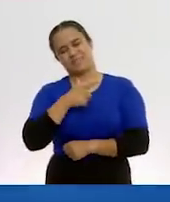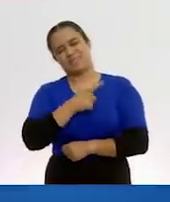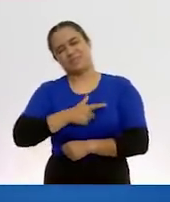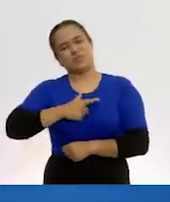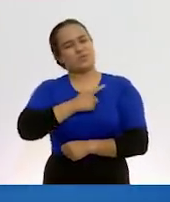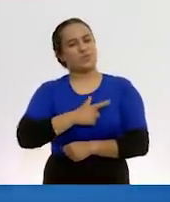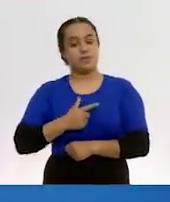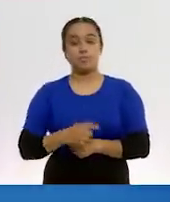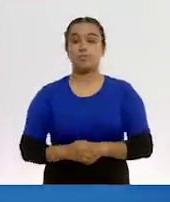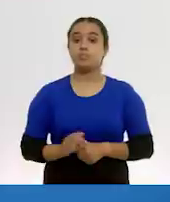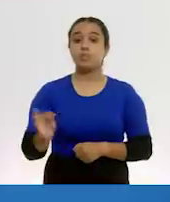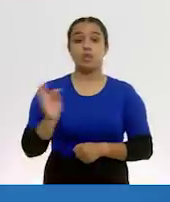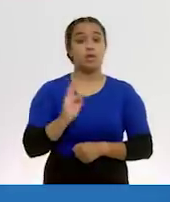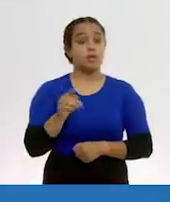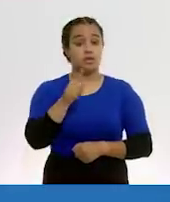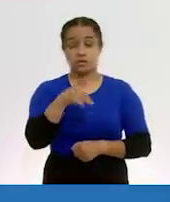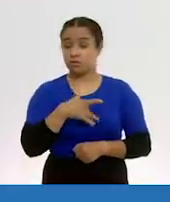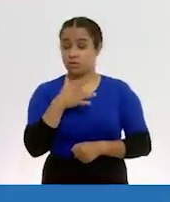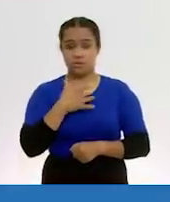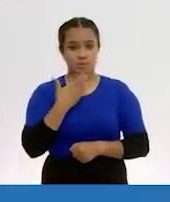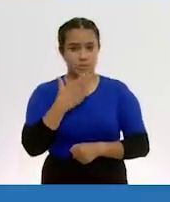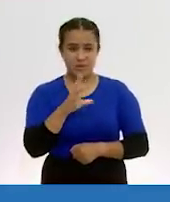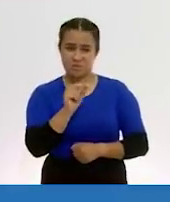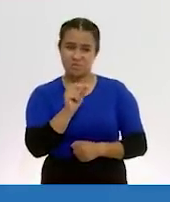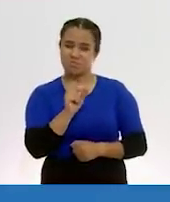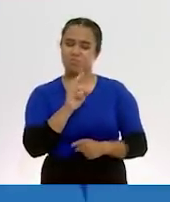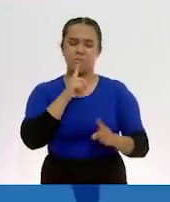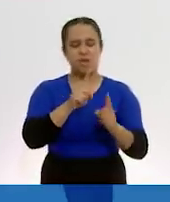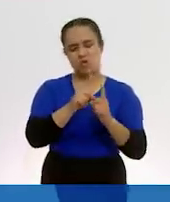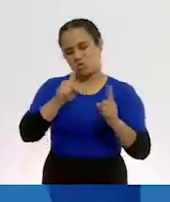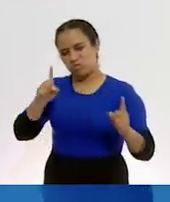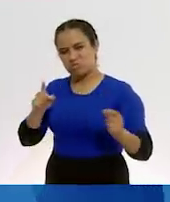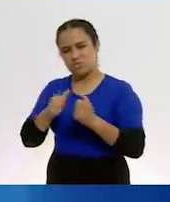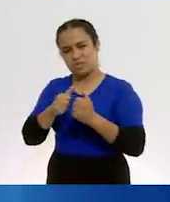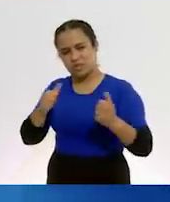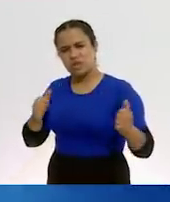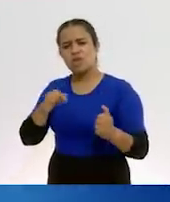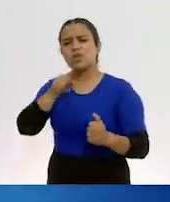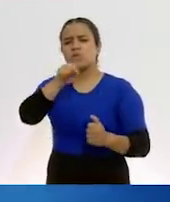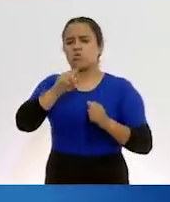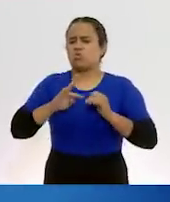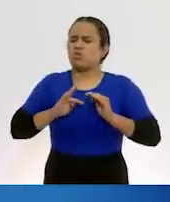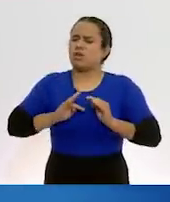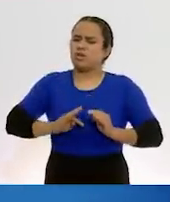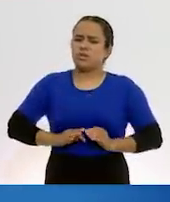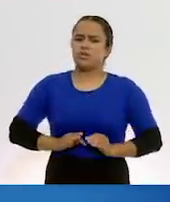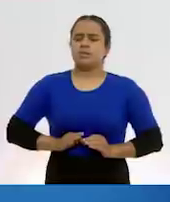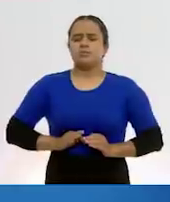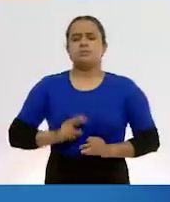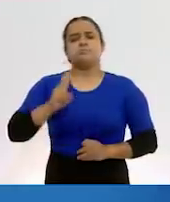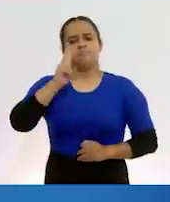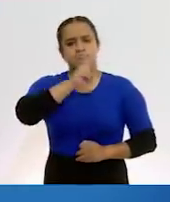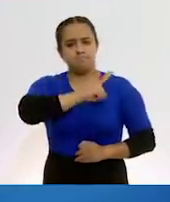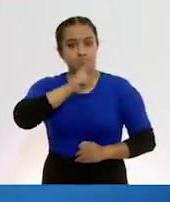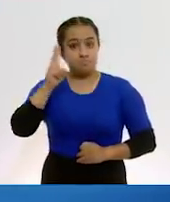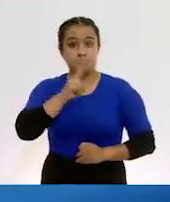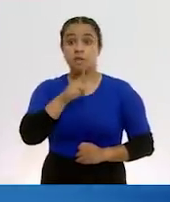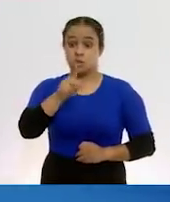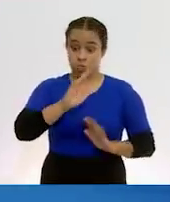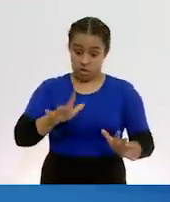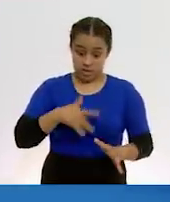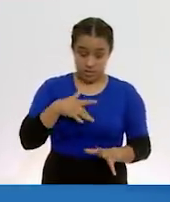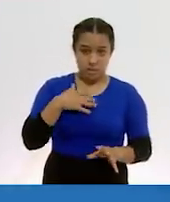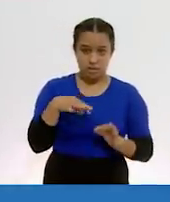si lo que sientes es enojo, aléjate, conserva la calma, respira y cuando estés